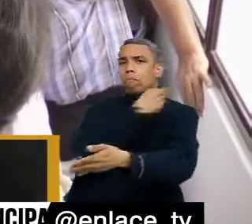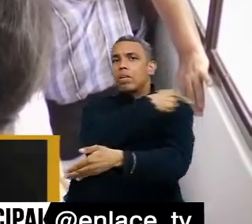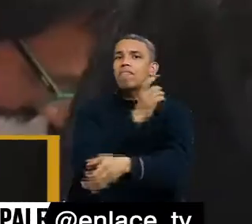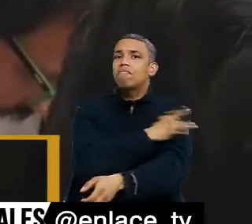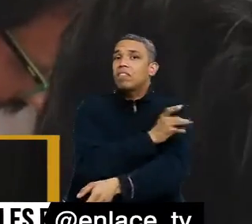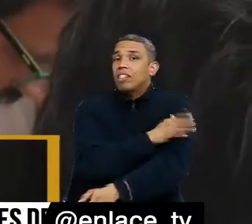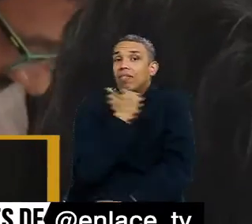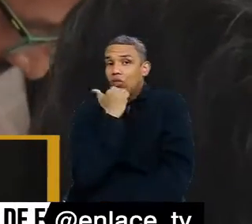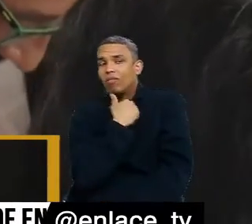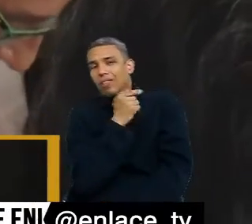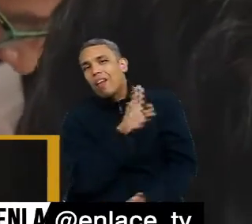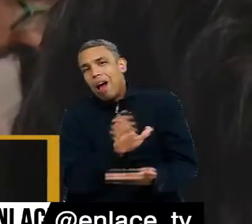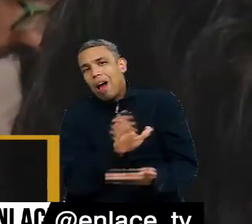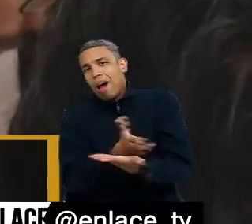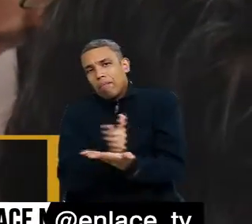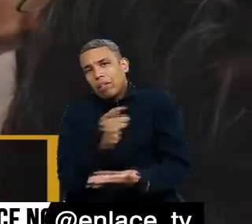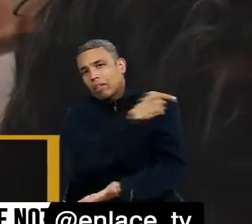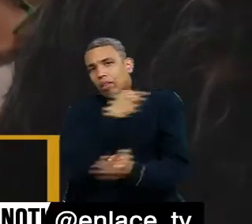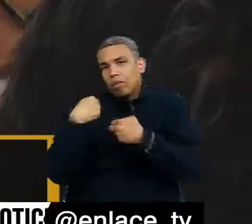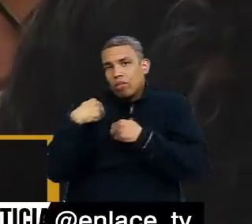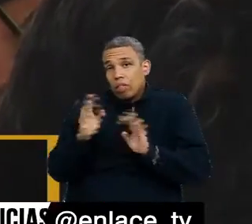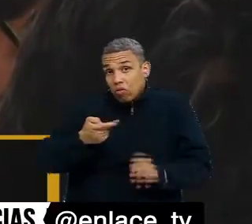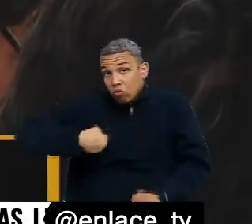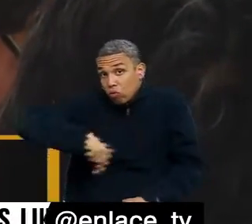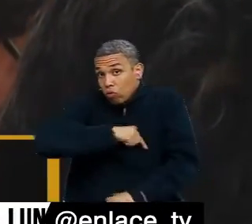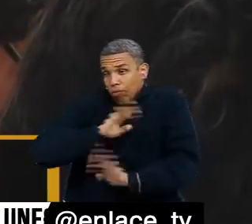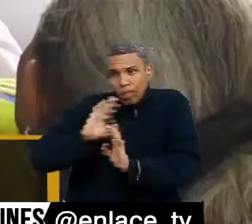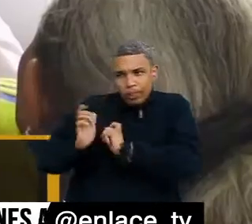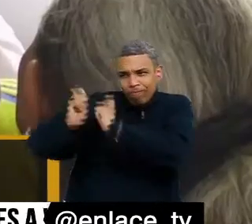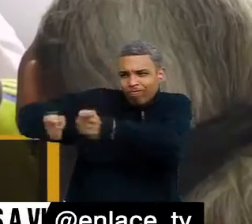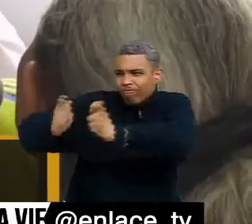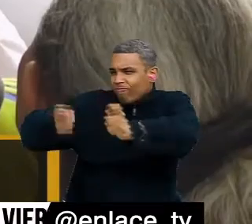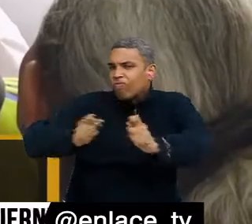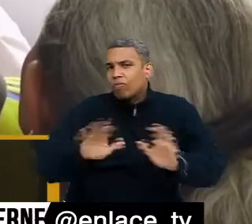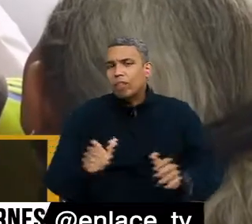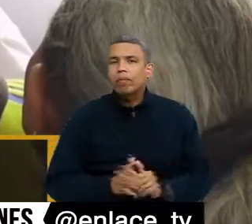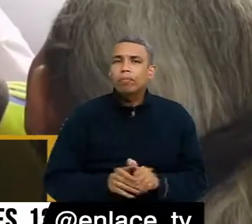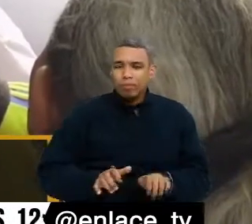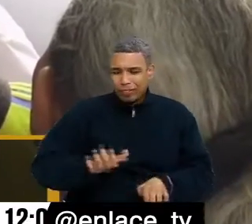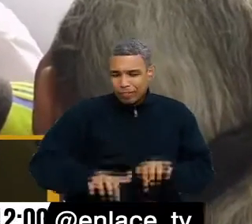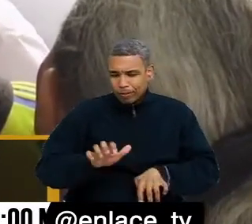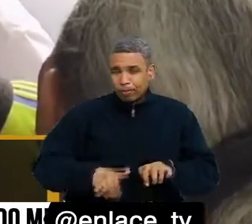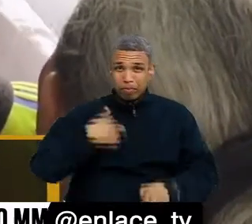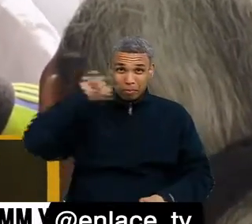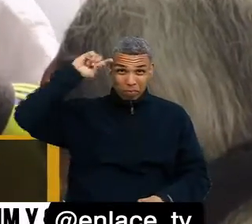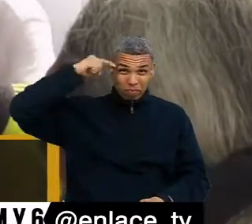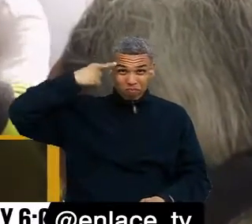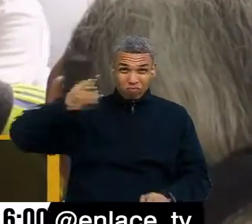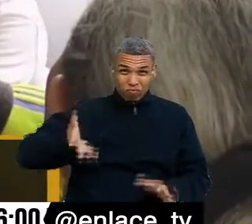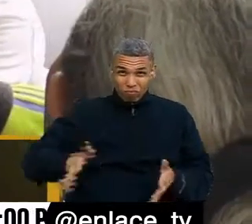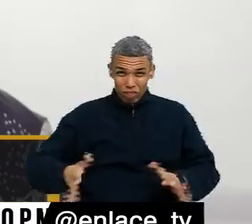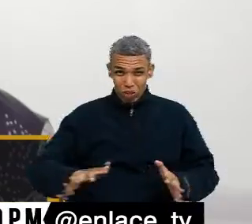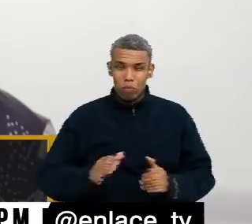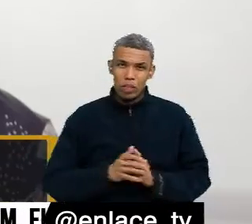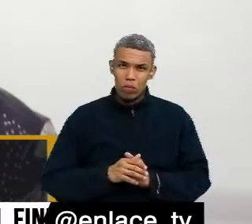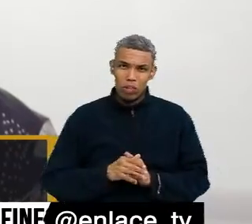tiene que hacer otro nuevo proceso de elección. Esperamos que la Secretaría de Gobierno expida eso en